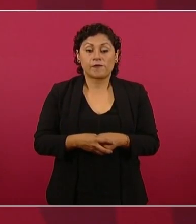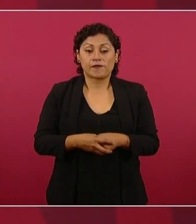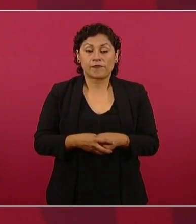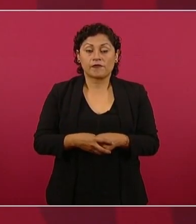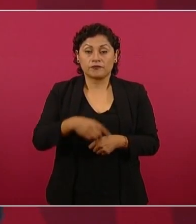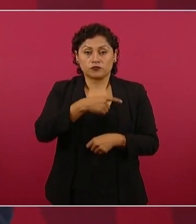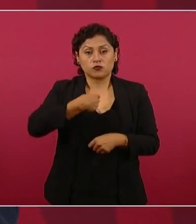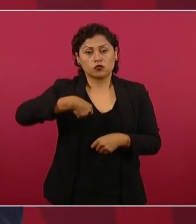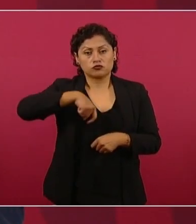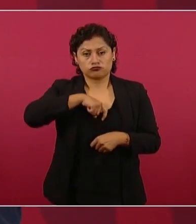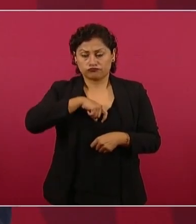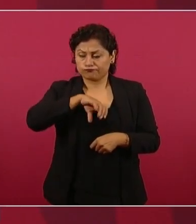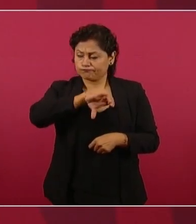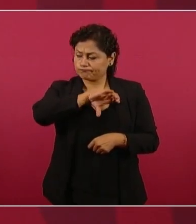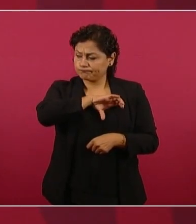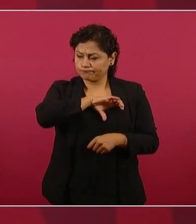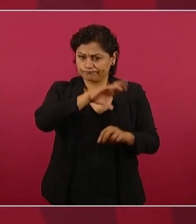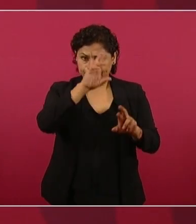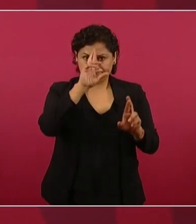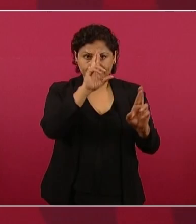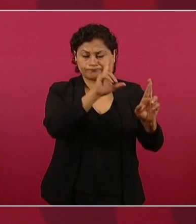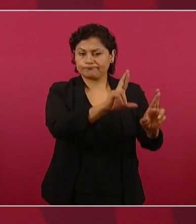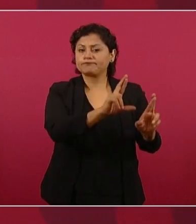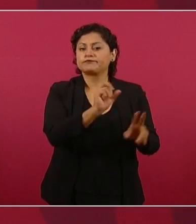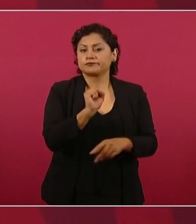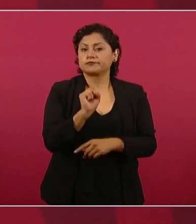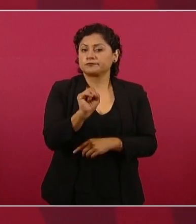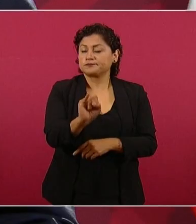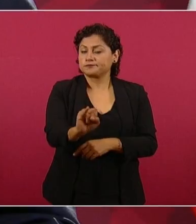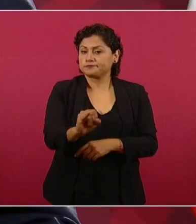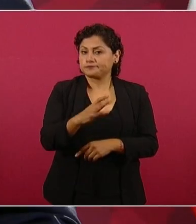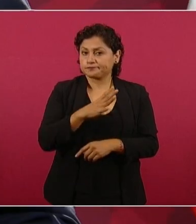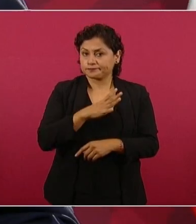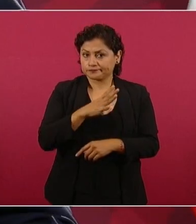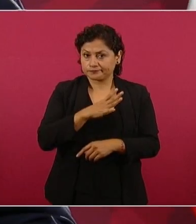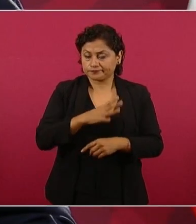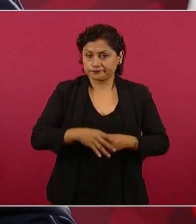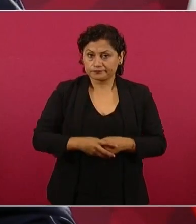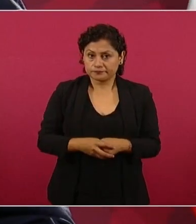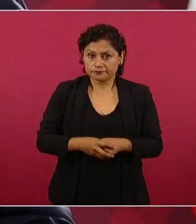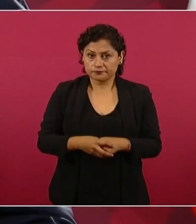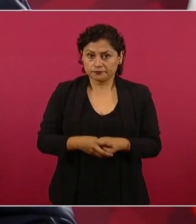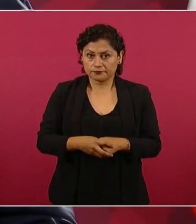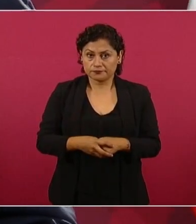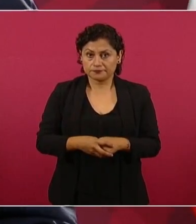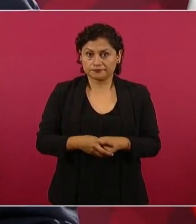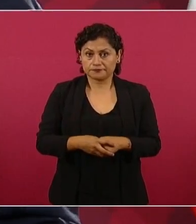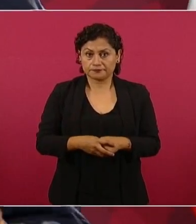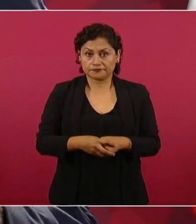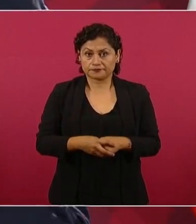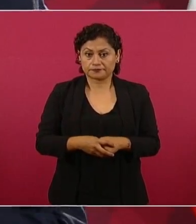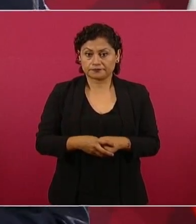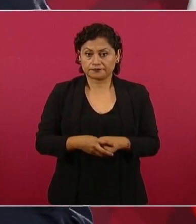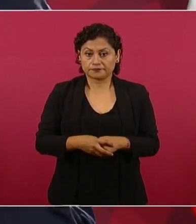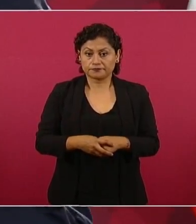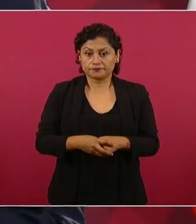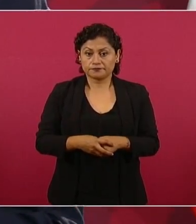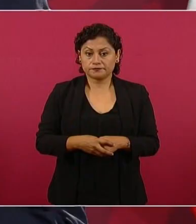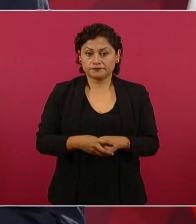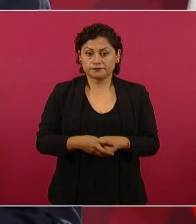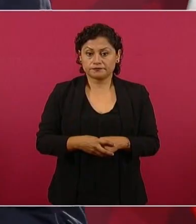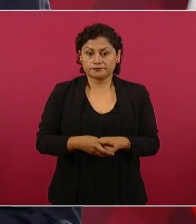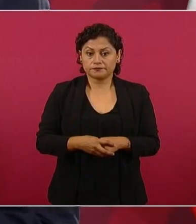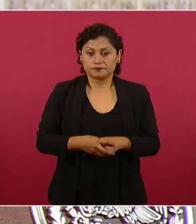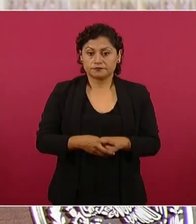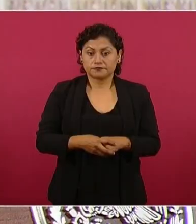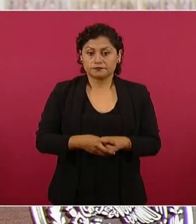mucho respeto, estimación, y sabemos que van a